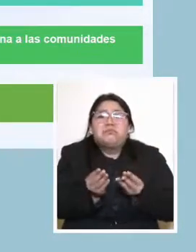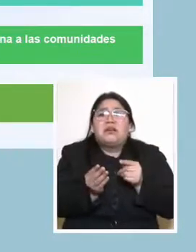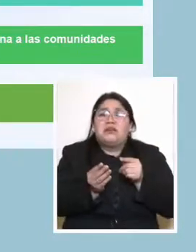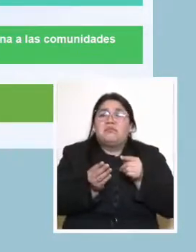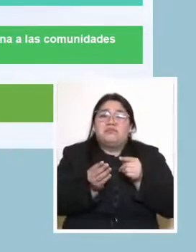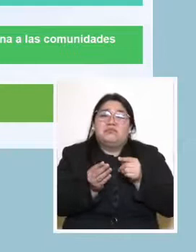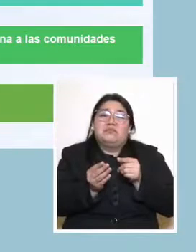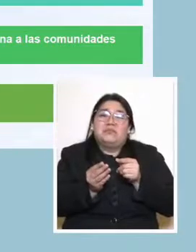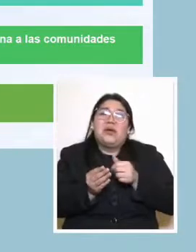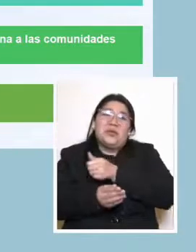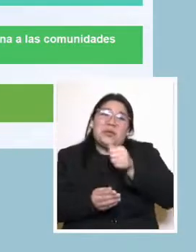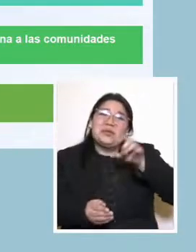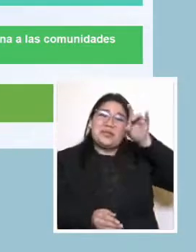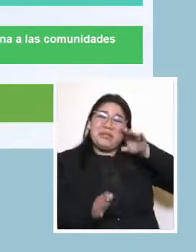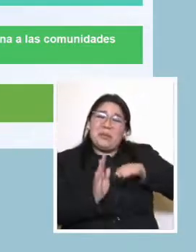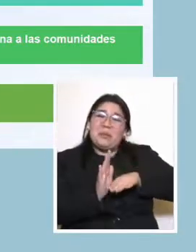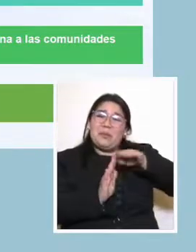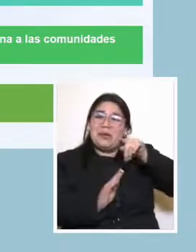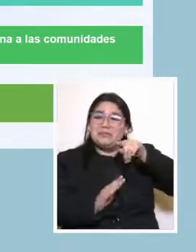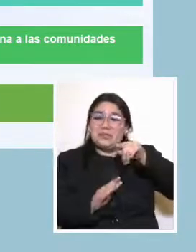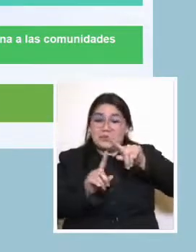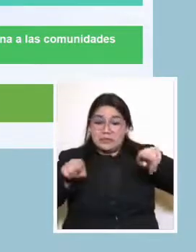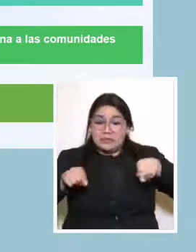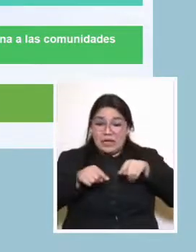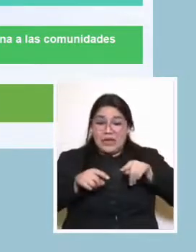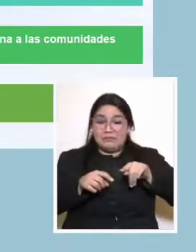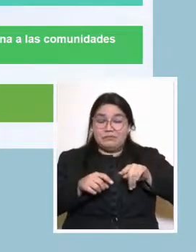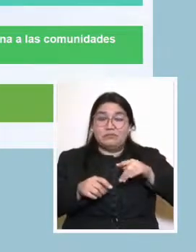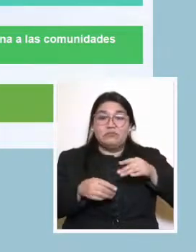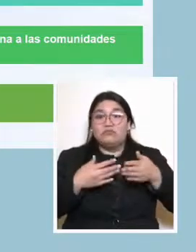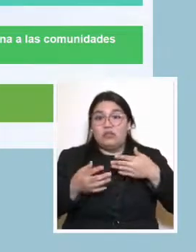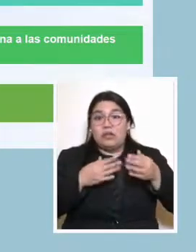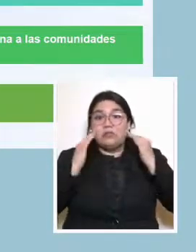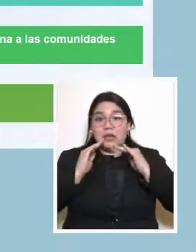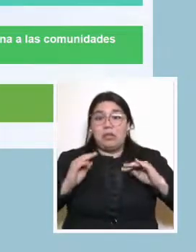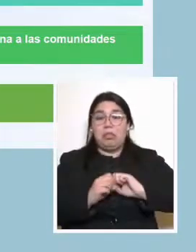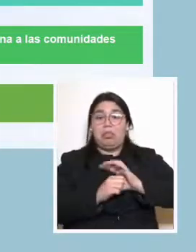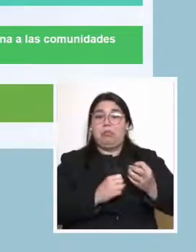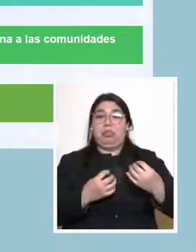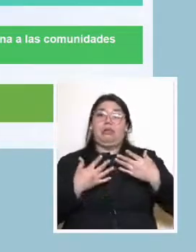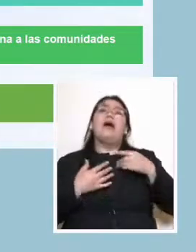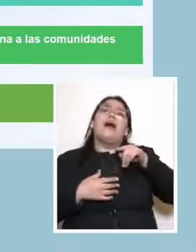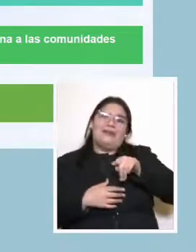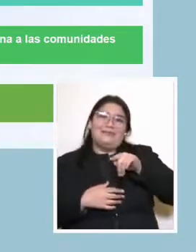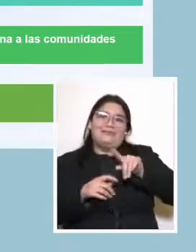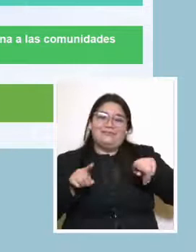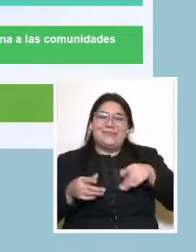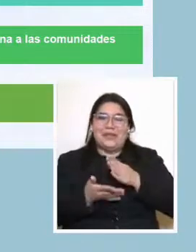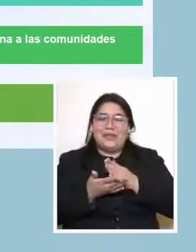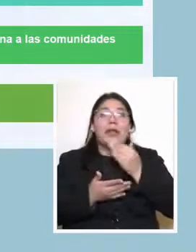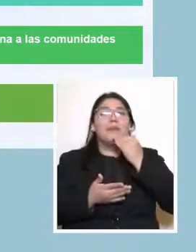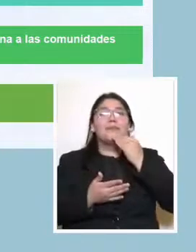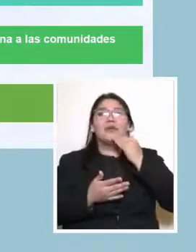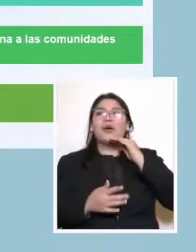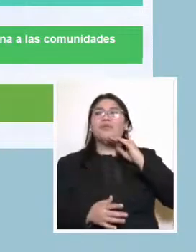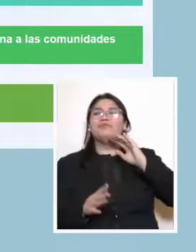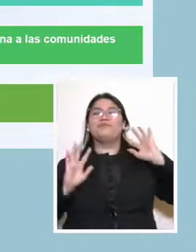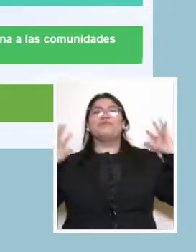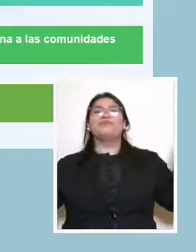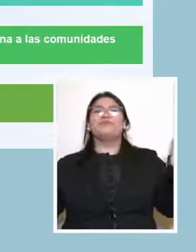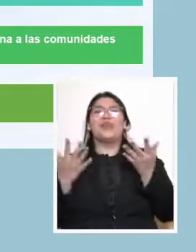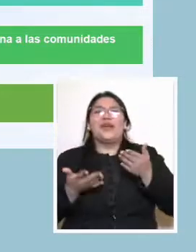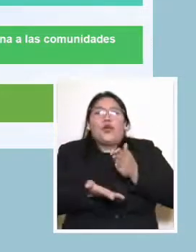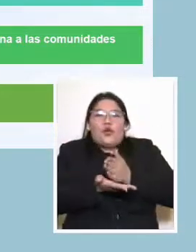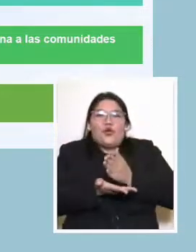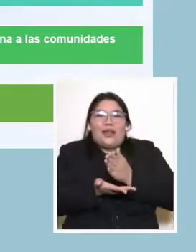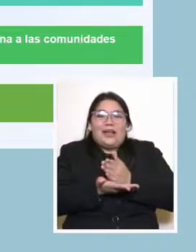se contagian, por ejemplo, de COVID dentro de los establecimientos. Y también los temas asociados al clima escolar, donde muchas familias, ¿no es